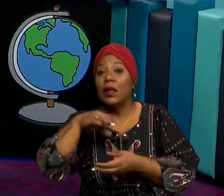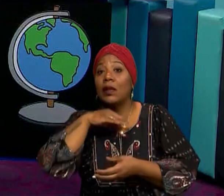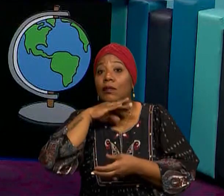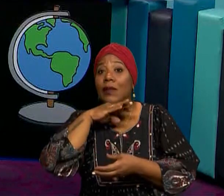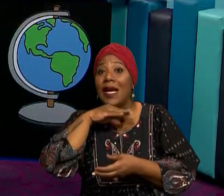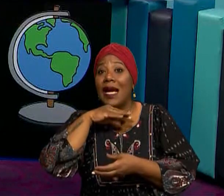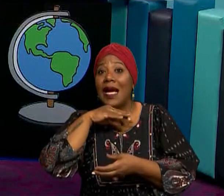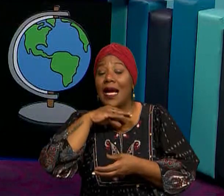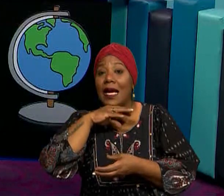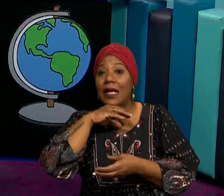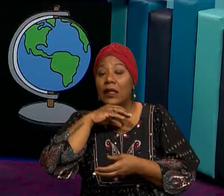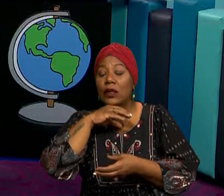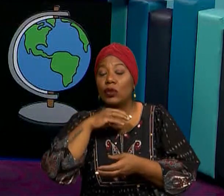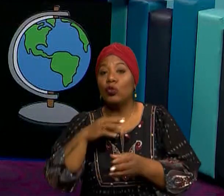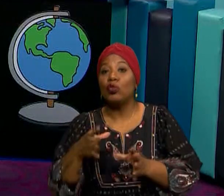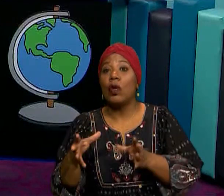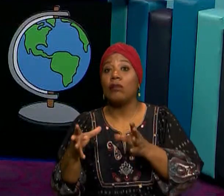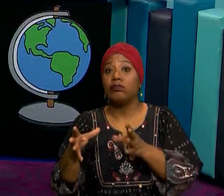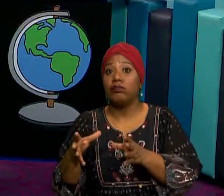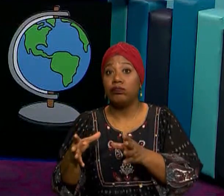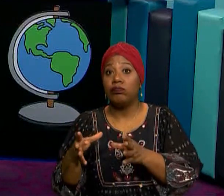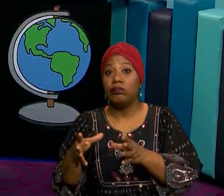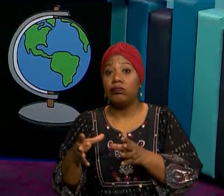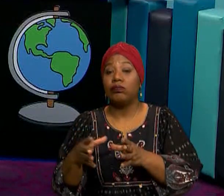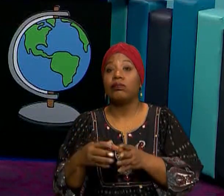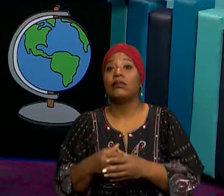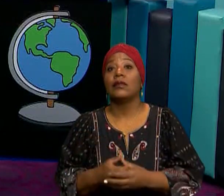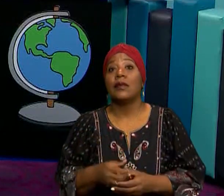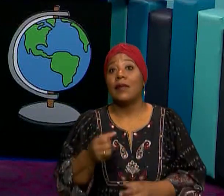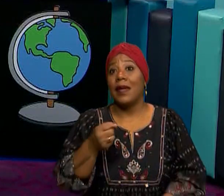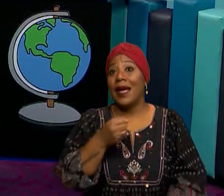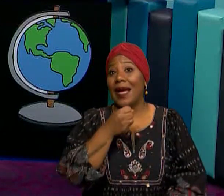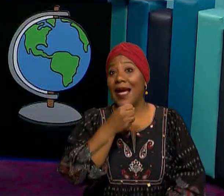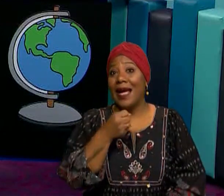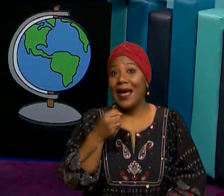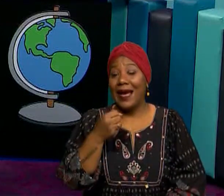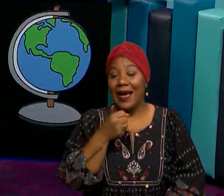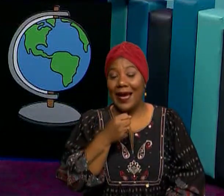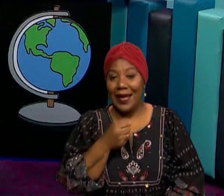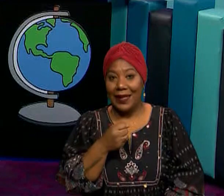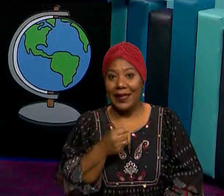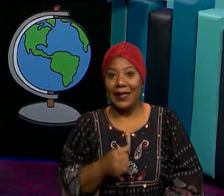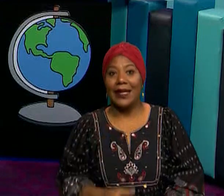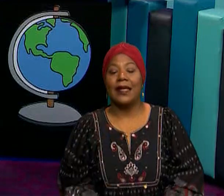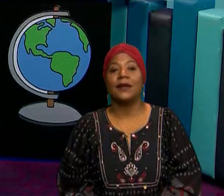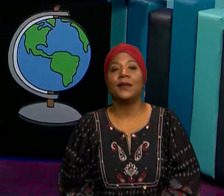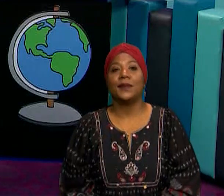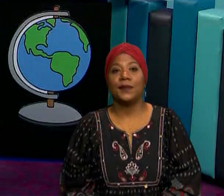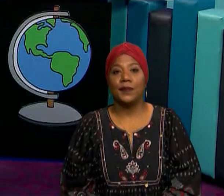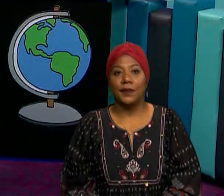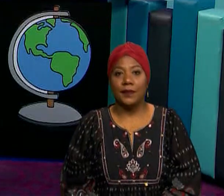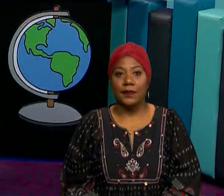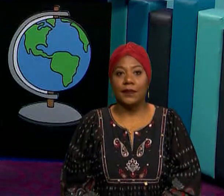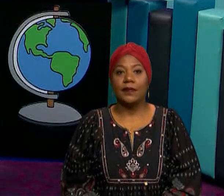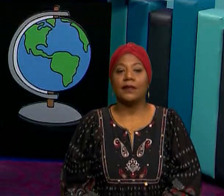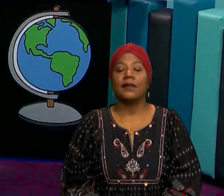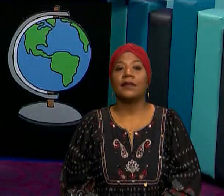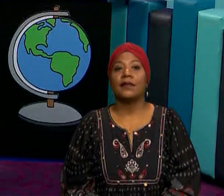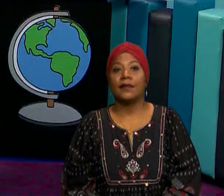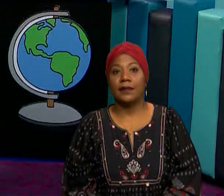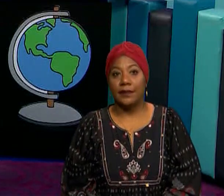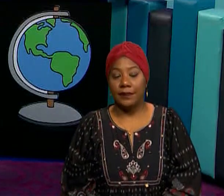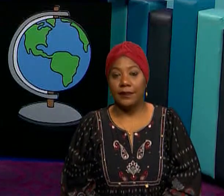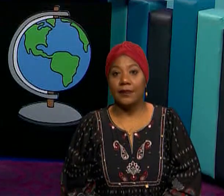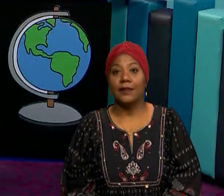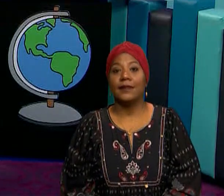en lo que es la charca, donde ellos van a cantar. Vamos a recordar acá que